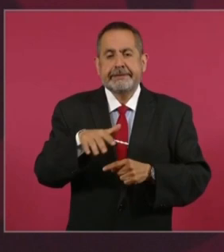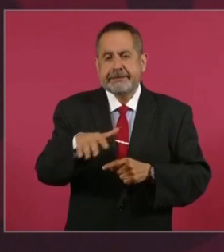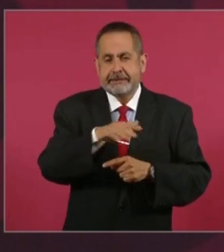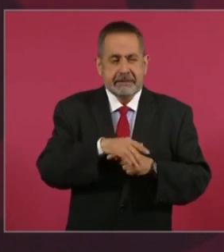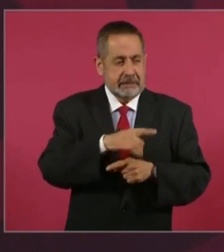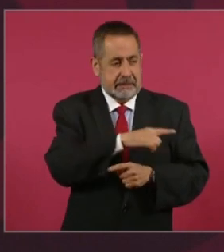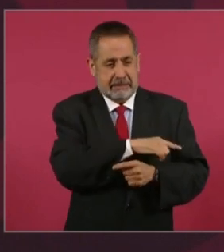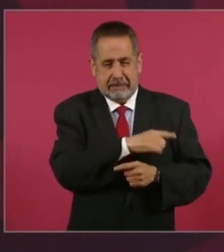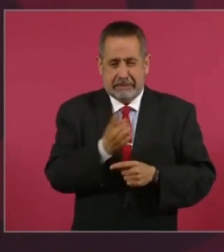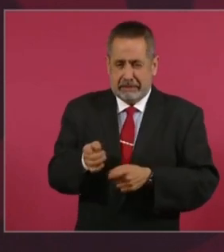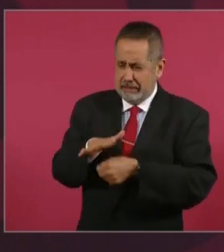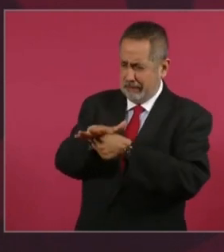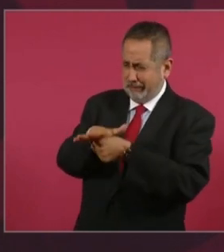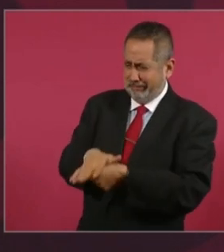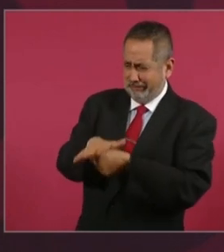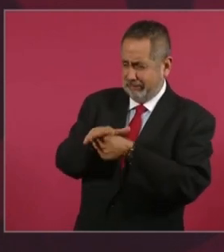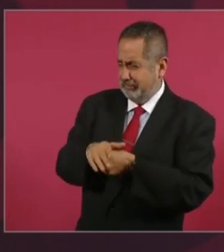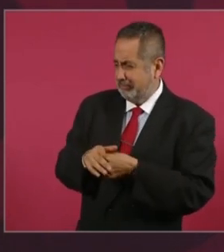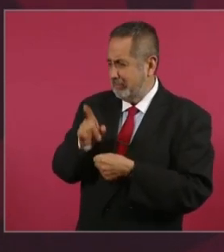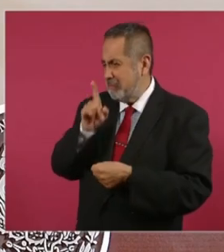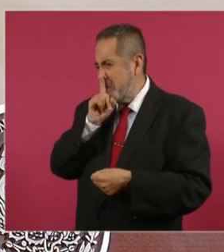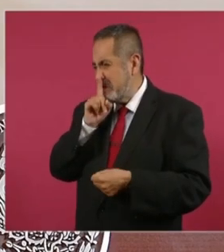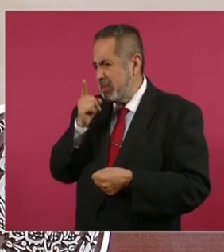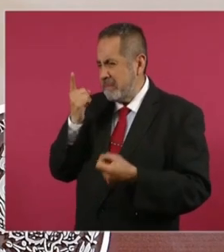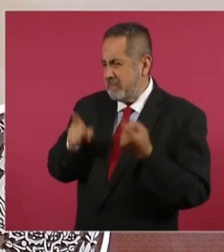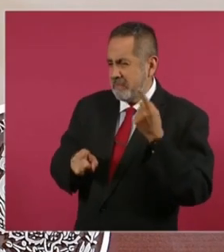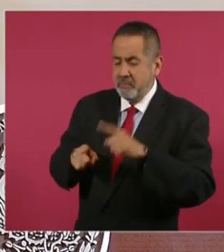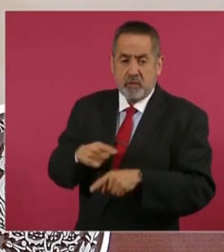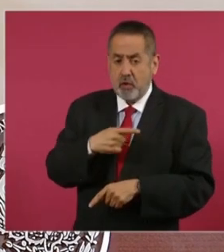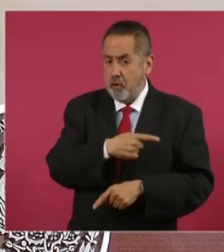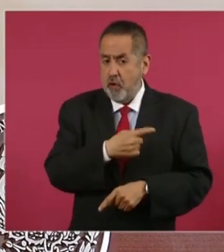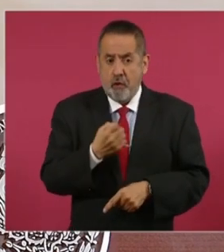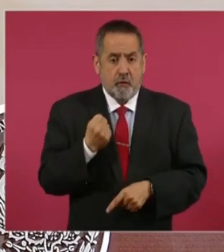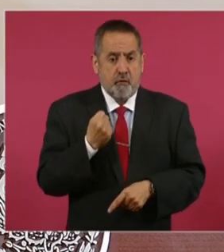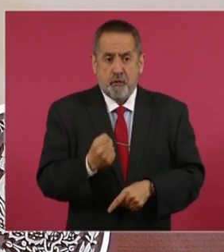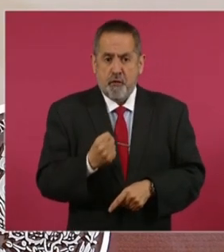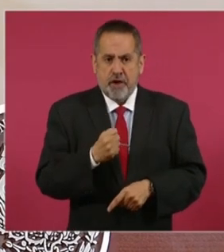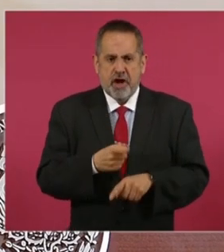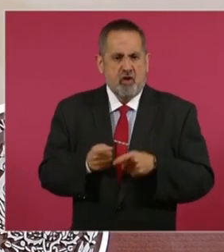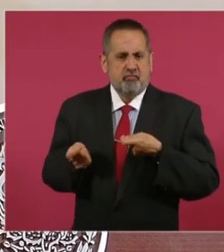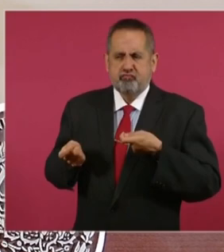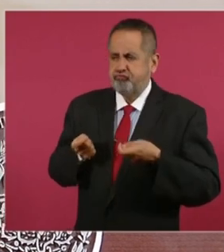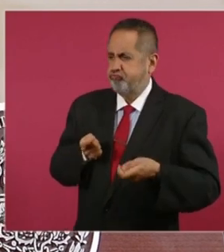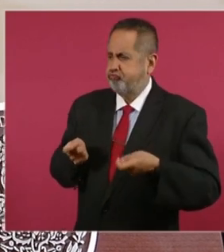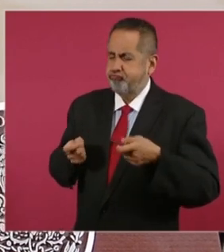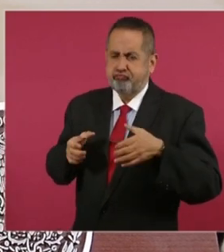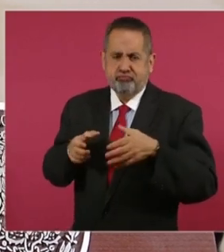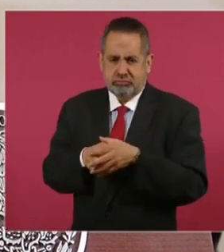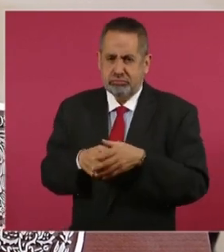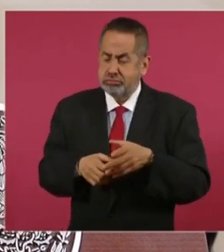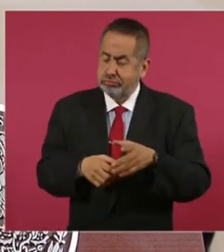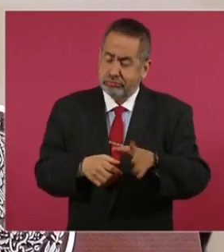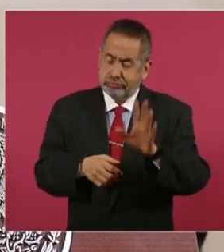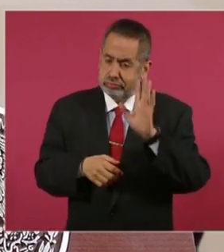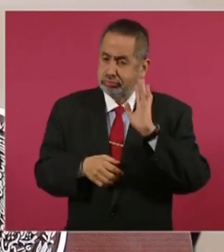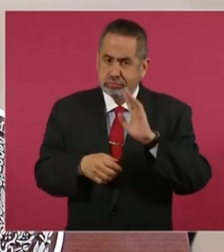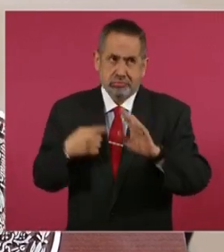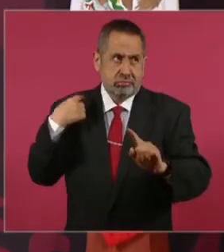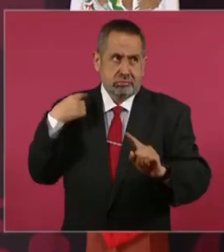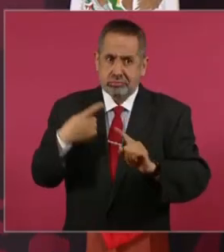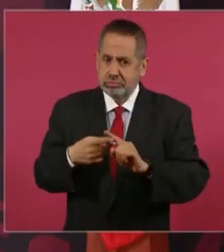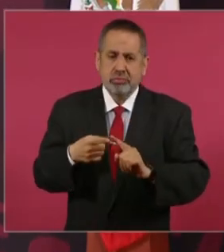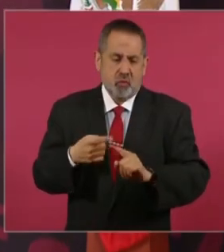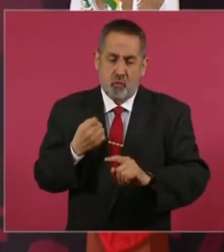represiva más fuerte que se ha visto en los últimos